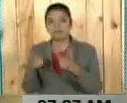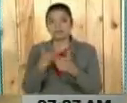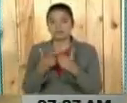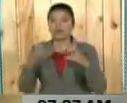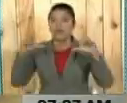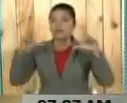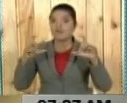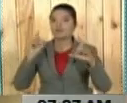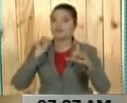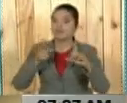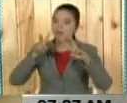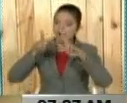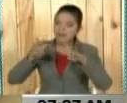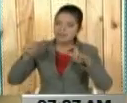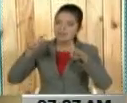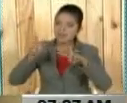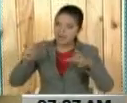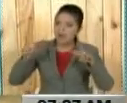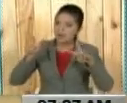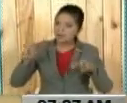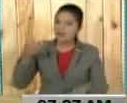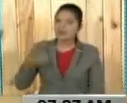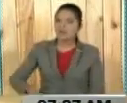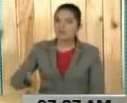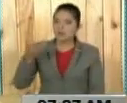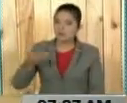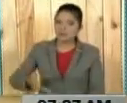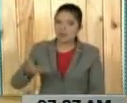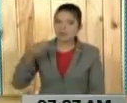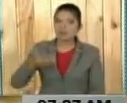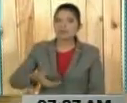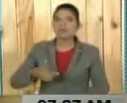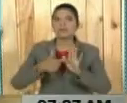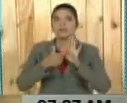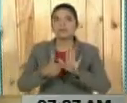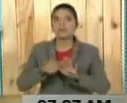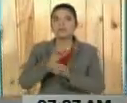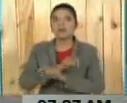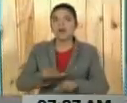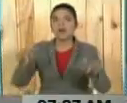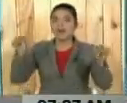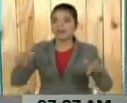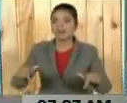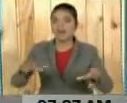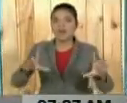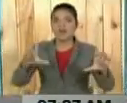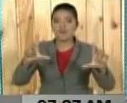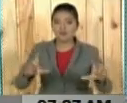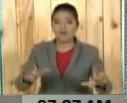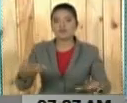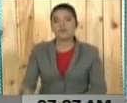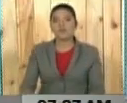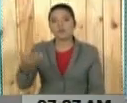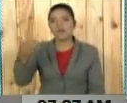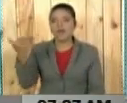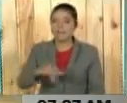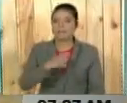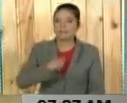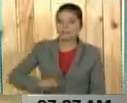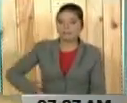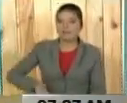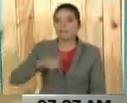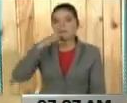que hay que hacerle un análisis muy importante, colocarla en el set del estudio, porque es una foto histórica donde está el presidente